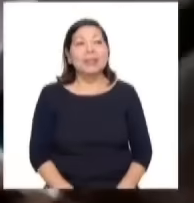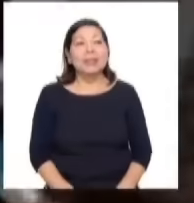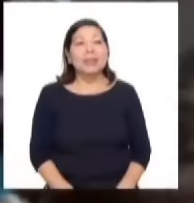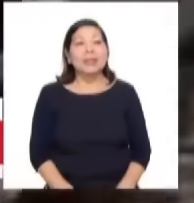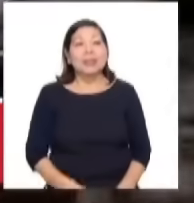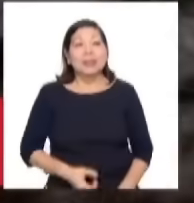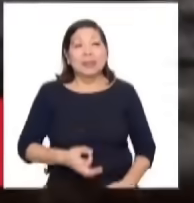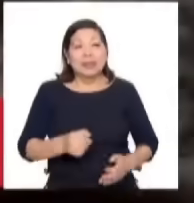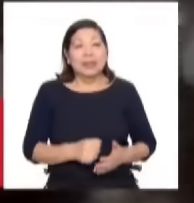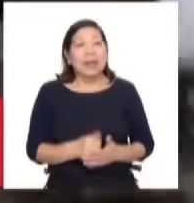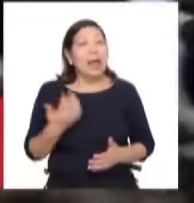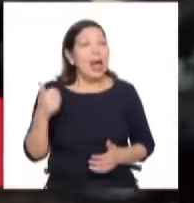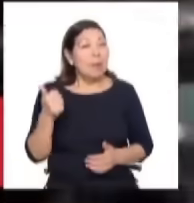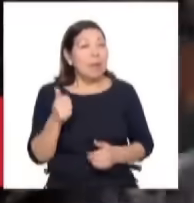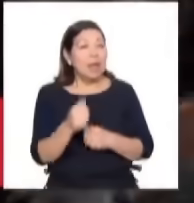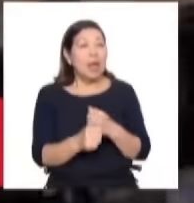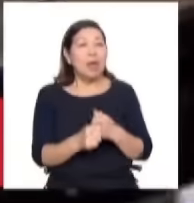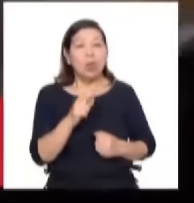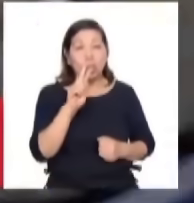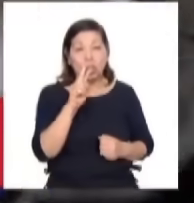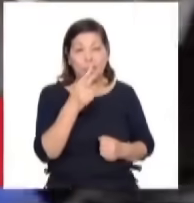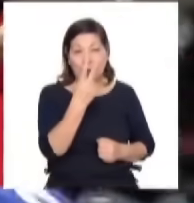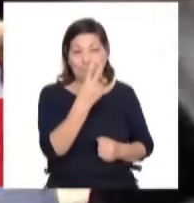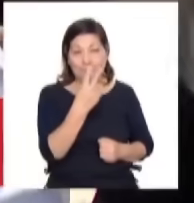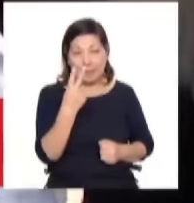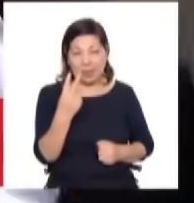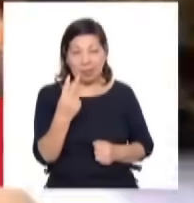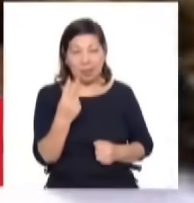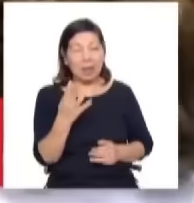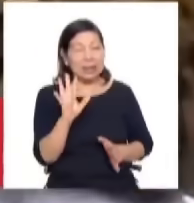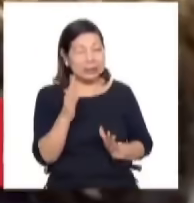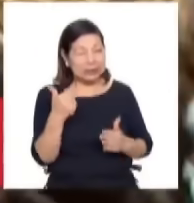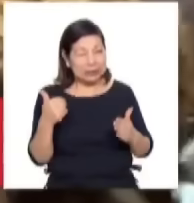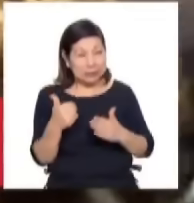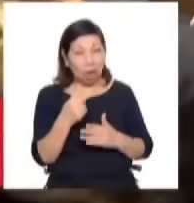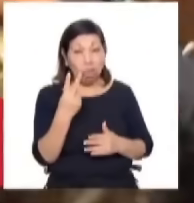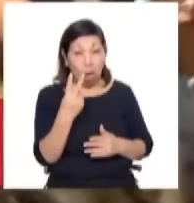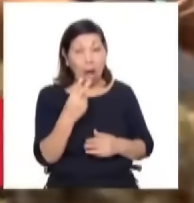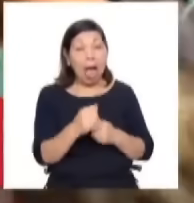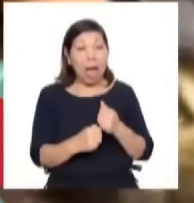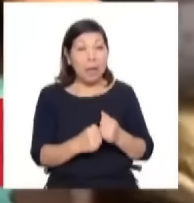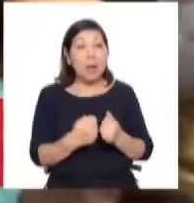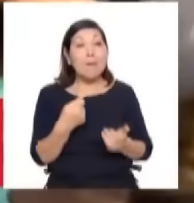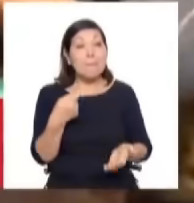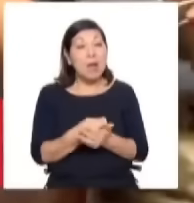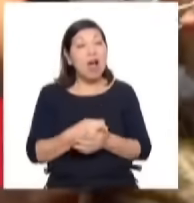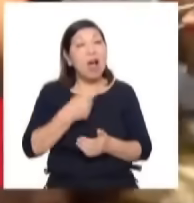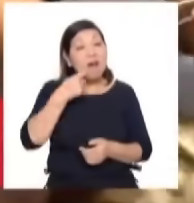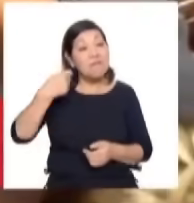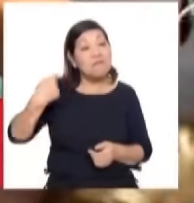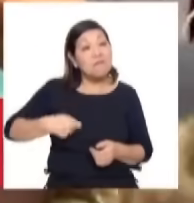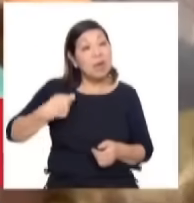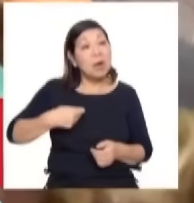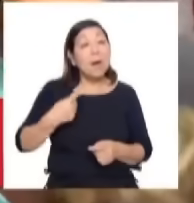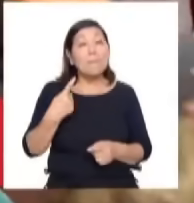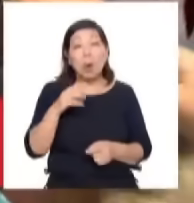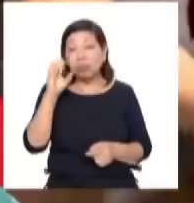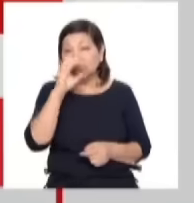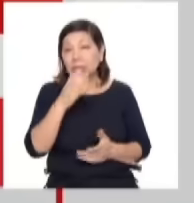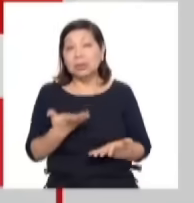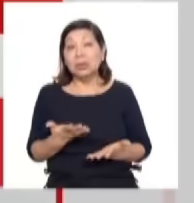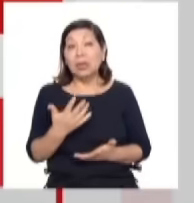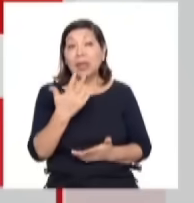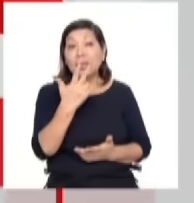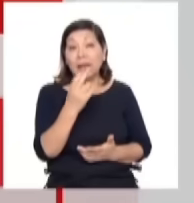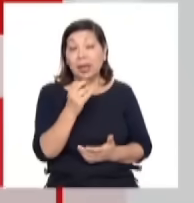prófugo de la justicia desde abril de 2022, hace casi 2 años, y la recompensa por información sobre su paradero era